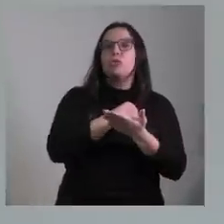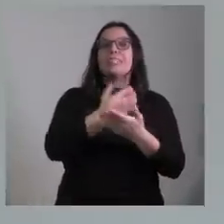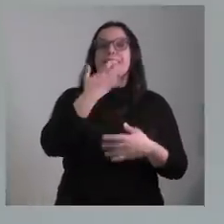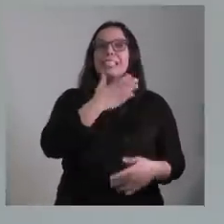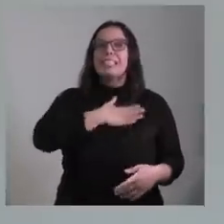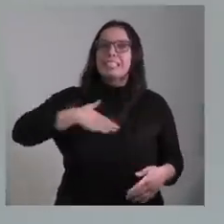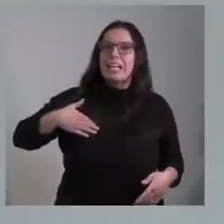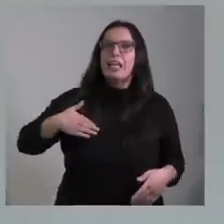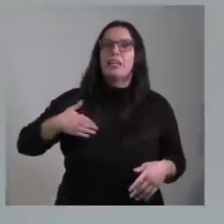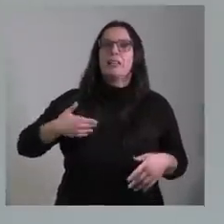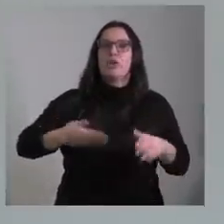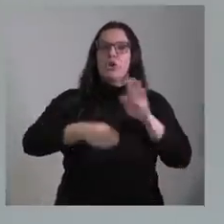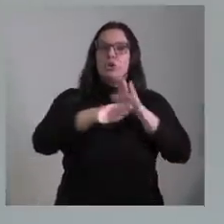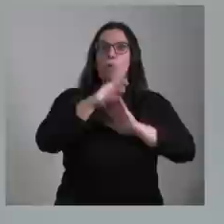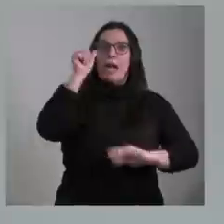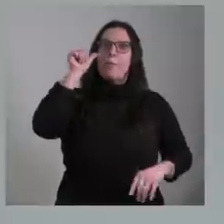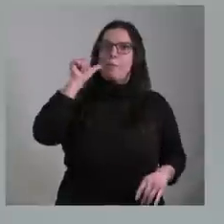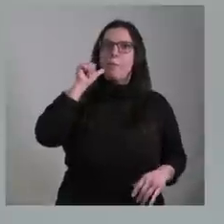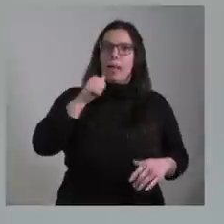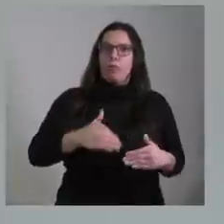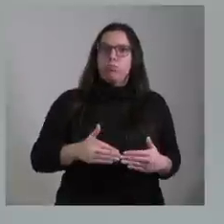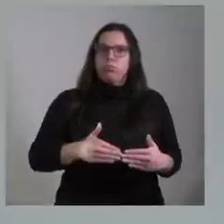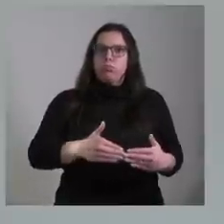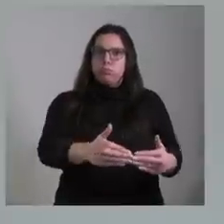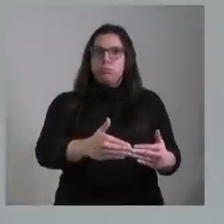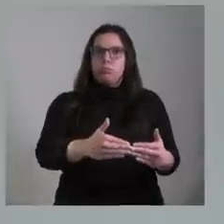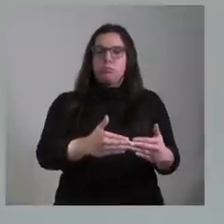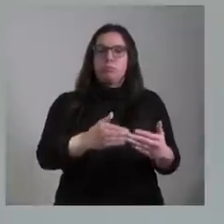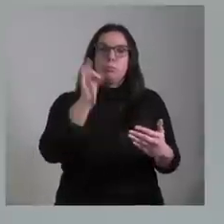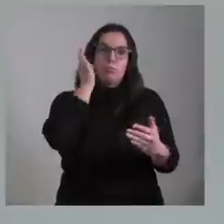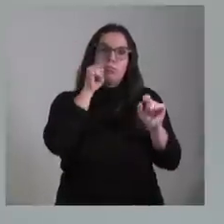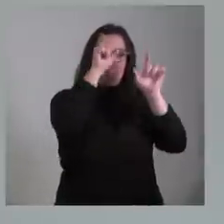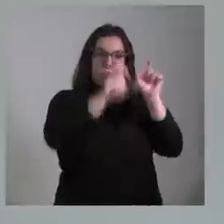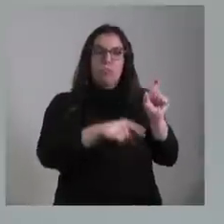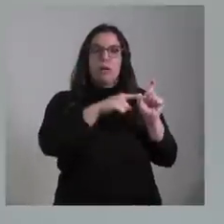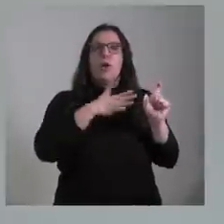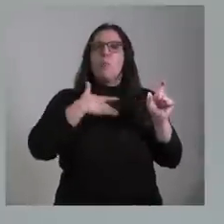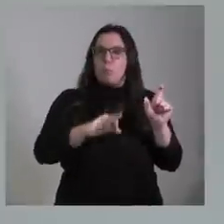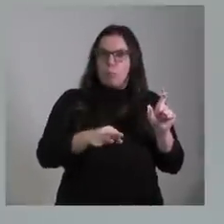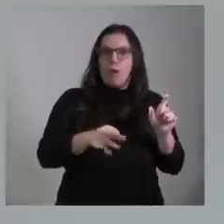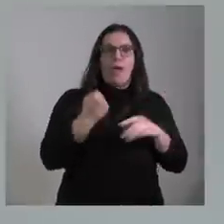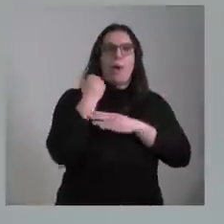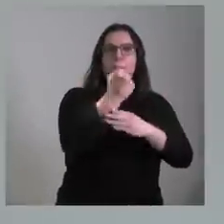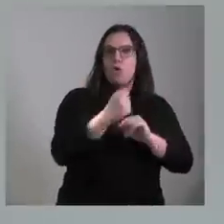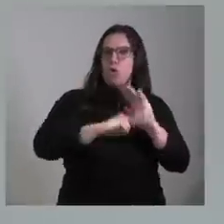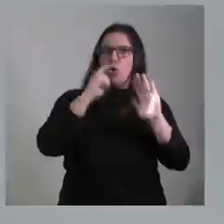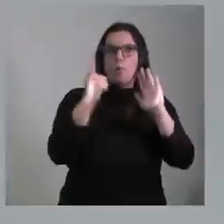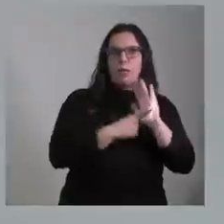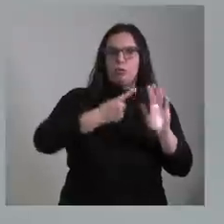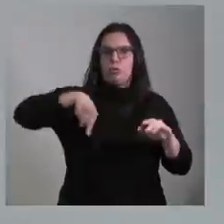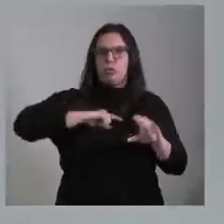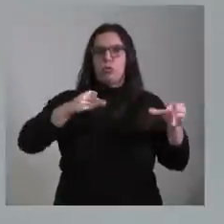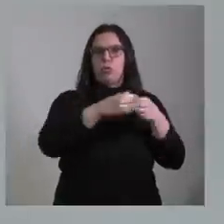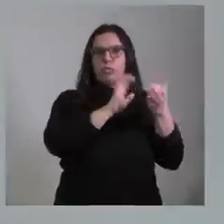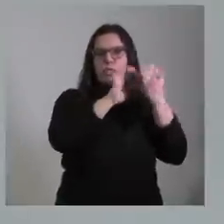quieran continuar con el embarazo de la mujer Pues que puedan seguir y que tengan todo el apoyo de la junta de Castilla y León